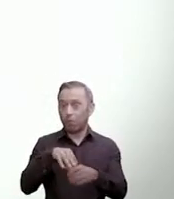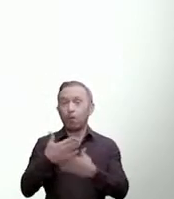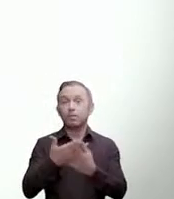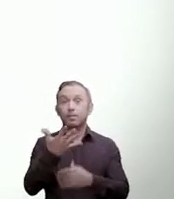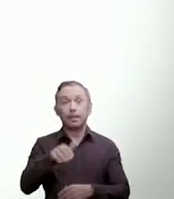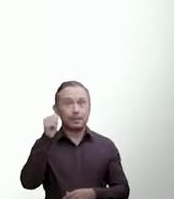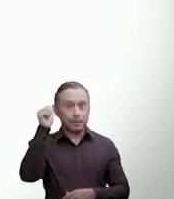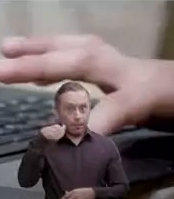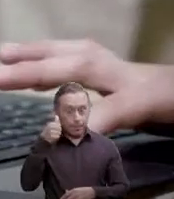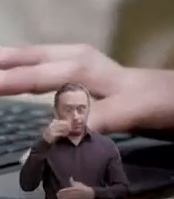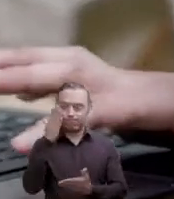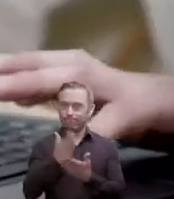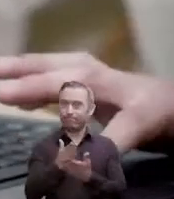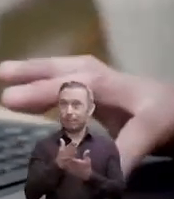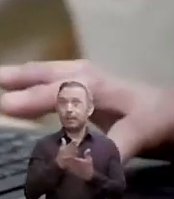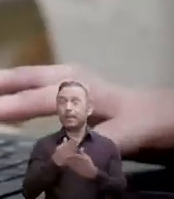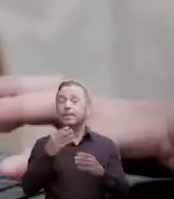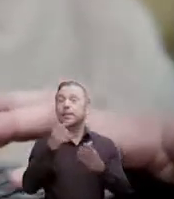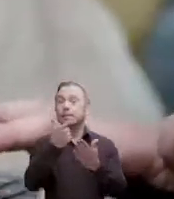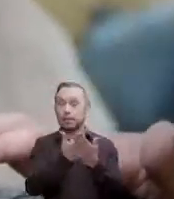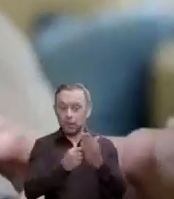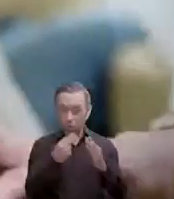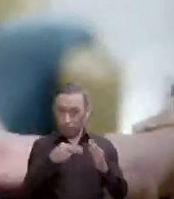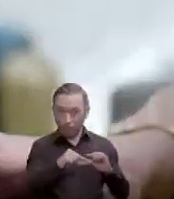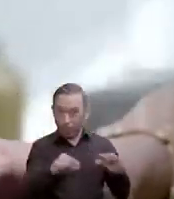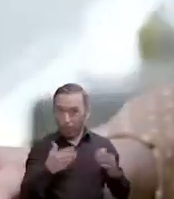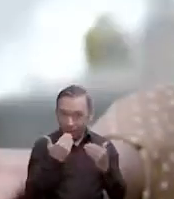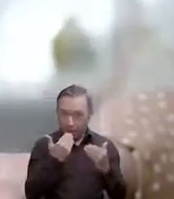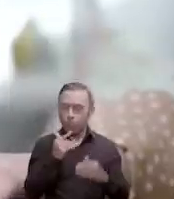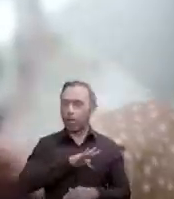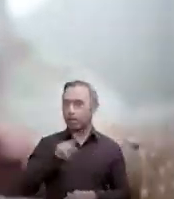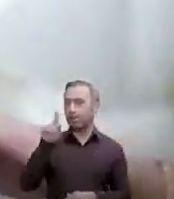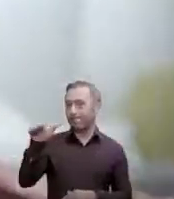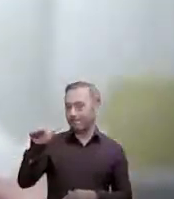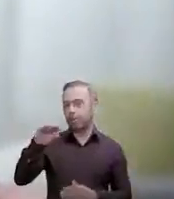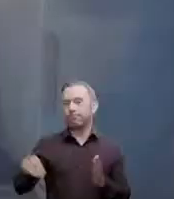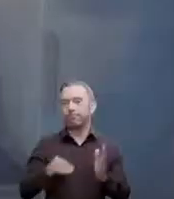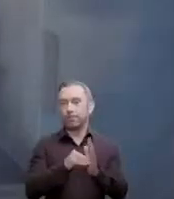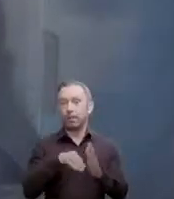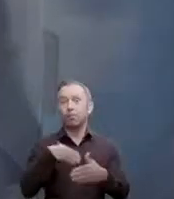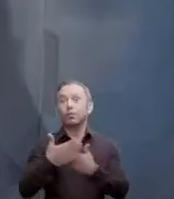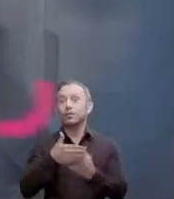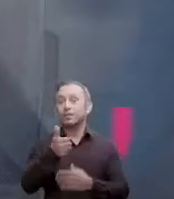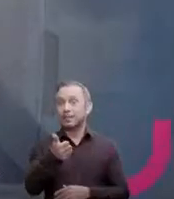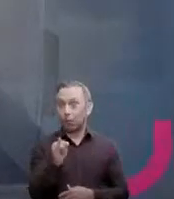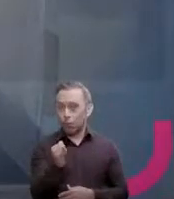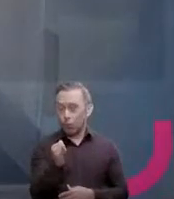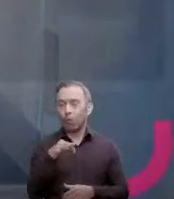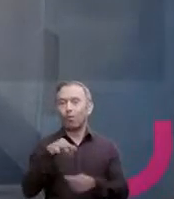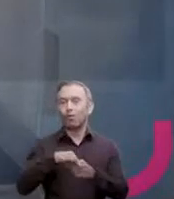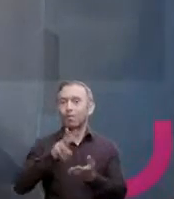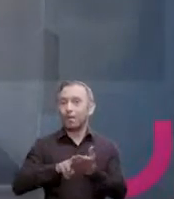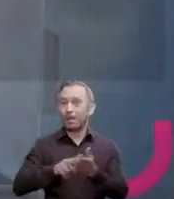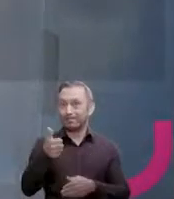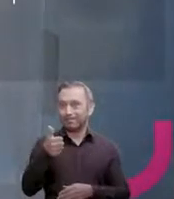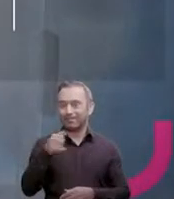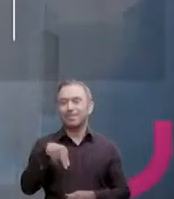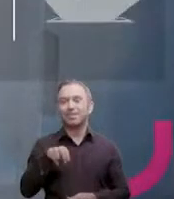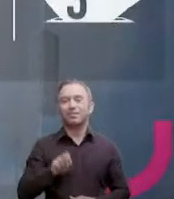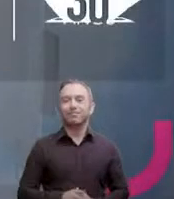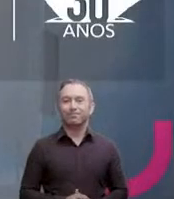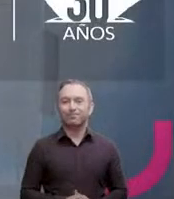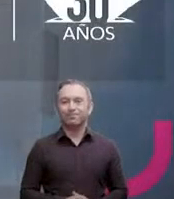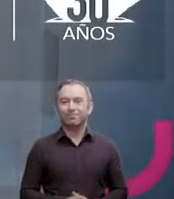Tienes hasta el 10 de abril. Y si no estás en la lista nominal, pide una rectificación para que te incluyan. El 6 de junio, el voto sale y vale.